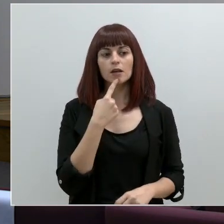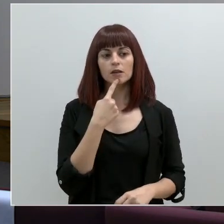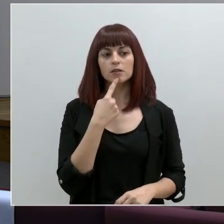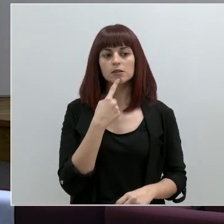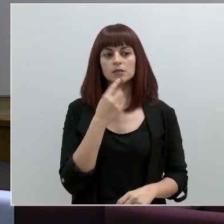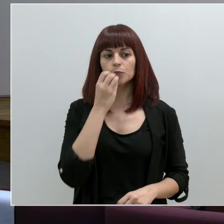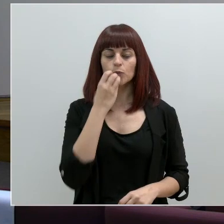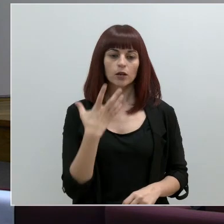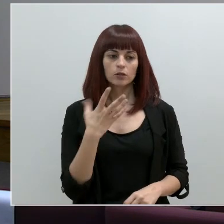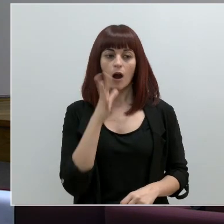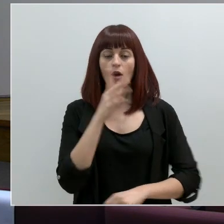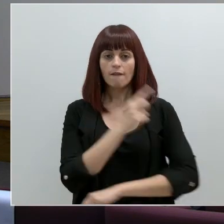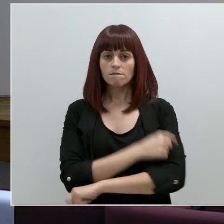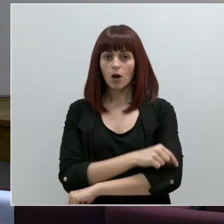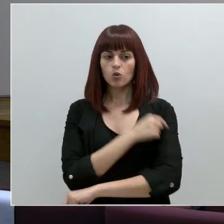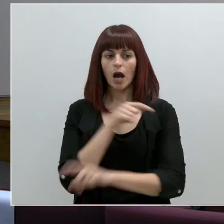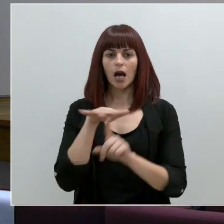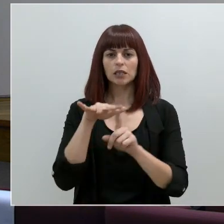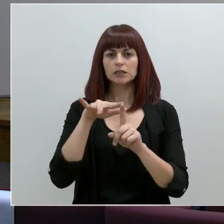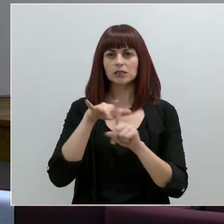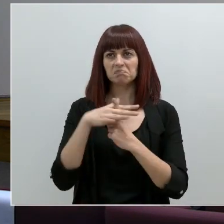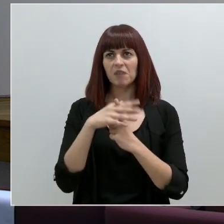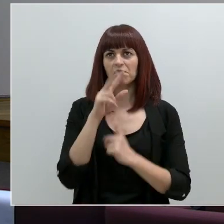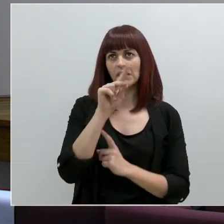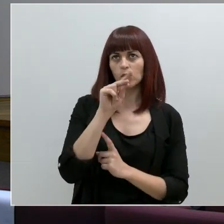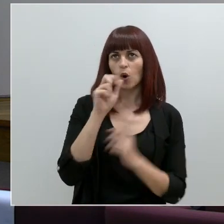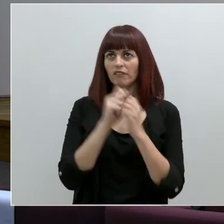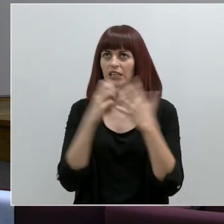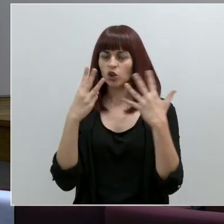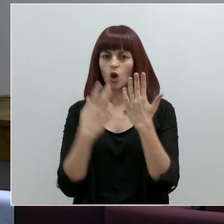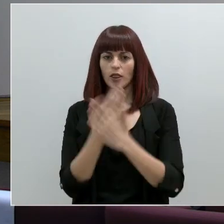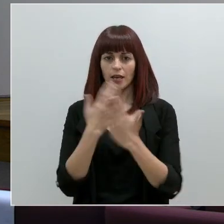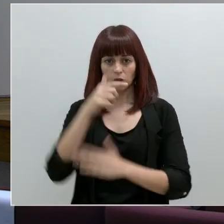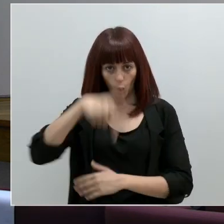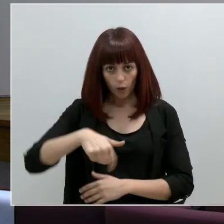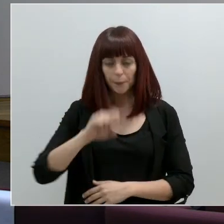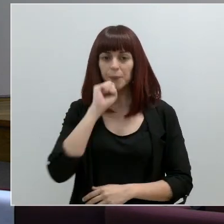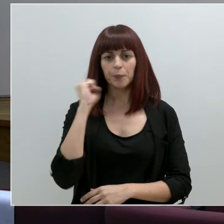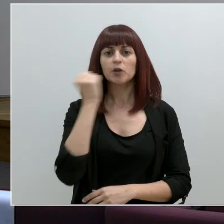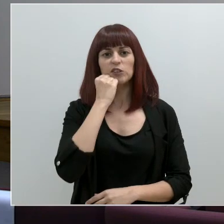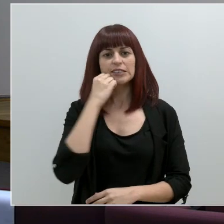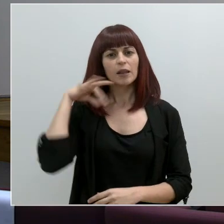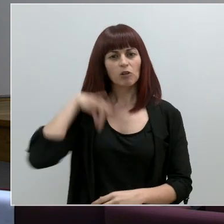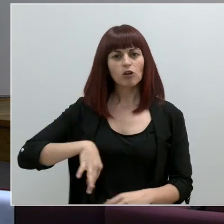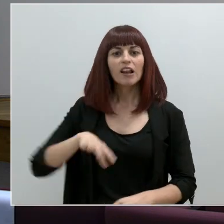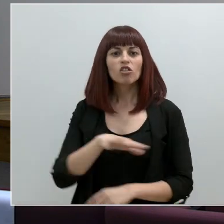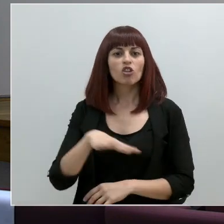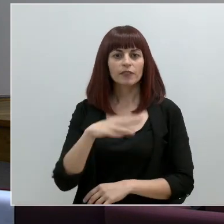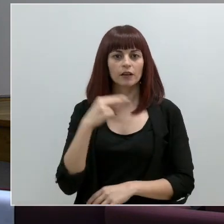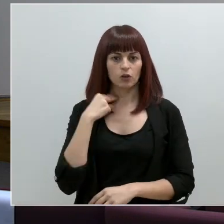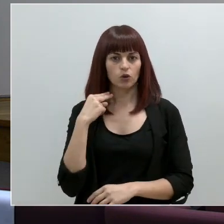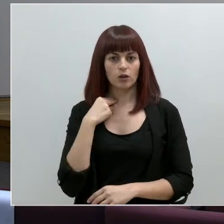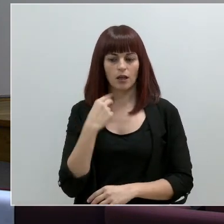se iba a vacunar en ese plazo de entre 21 y 28 días. Hoy hay una protesta de profesionales en Lorca a los que se